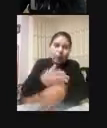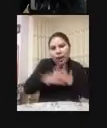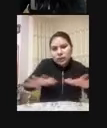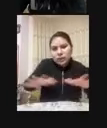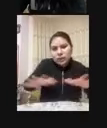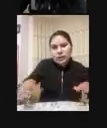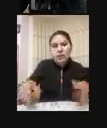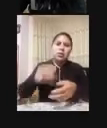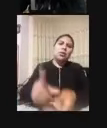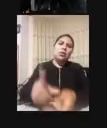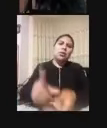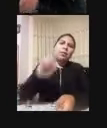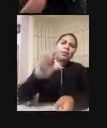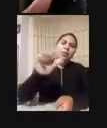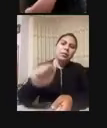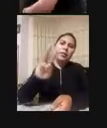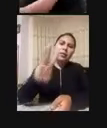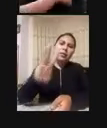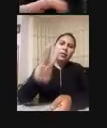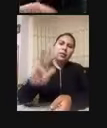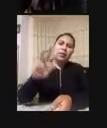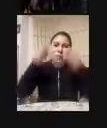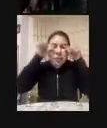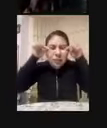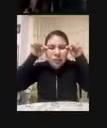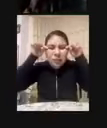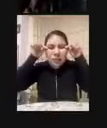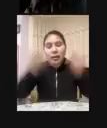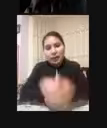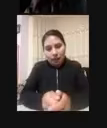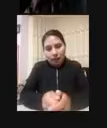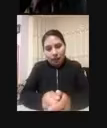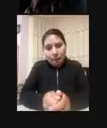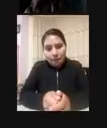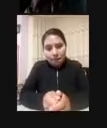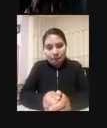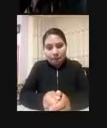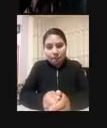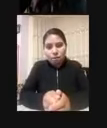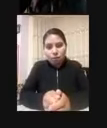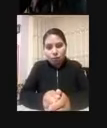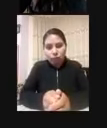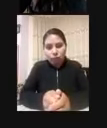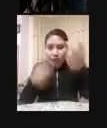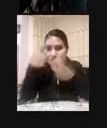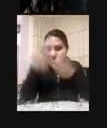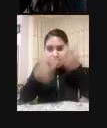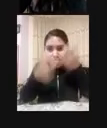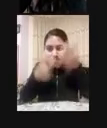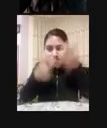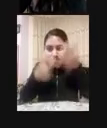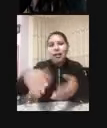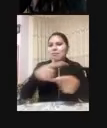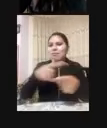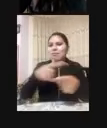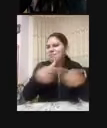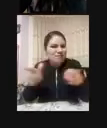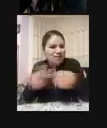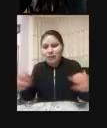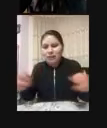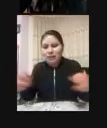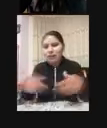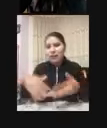como respuesta a las preguntas de los padres de familia que visitan nuestra institución. Por supuesto, nosotros a través de la unidad de atención a